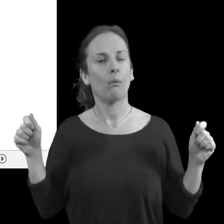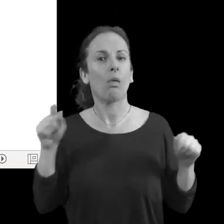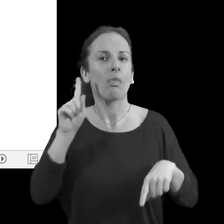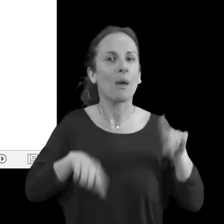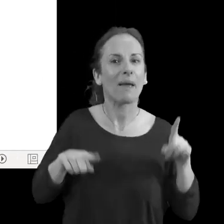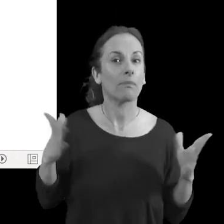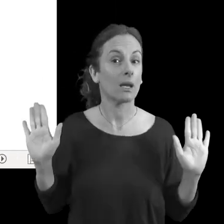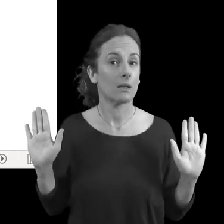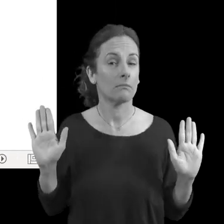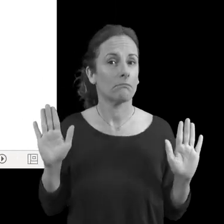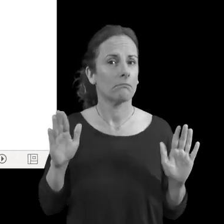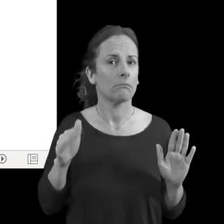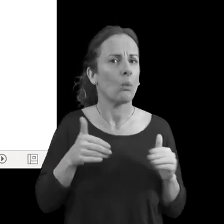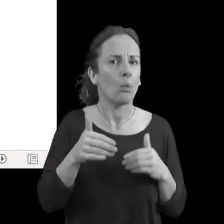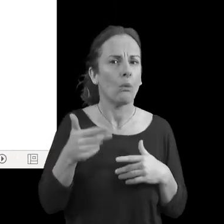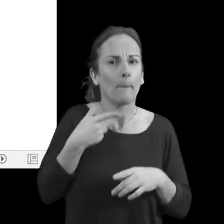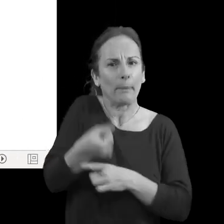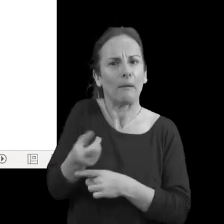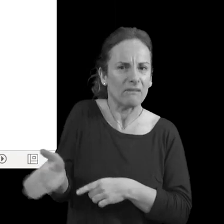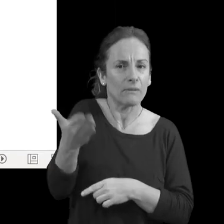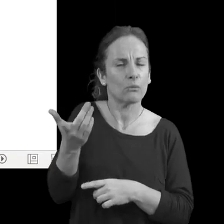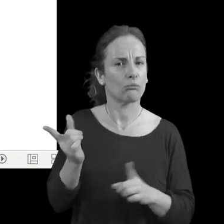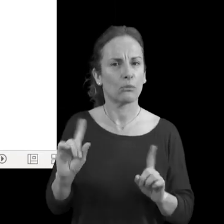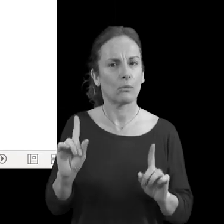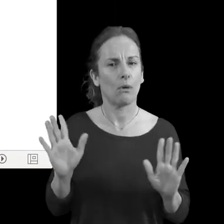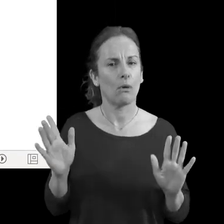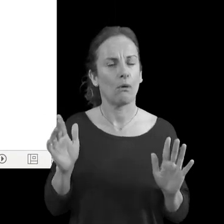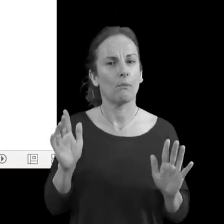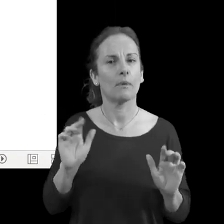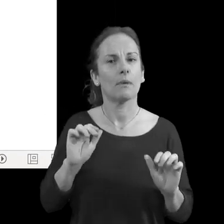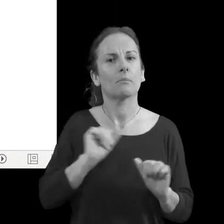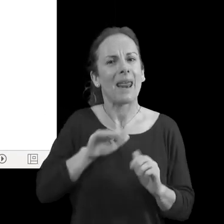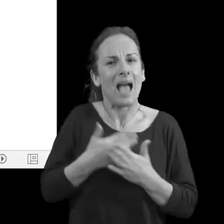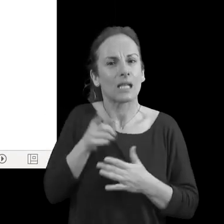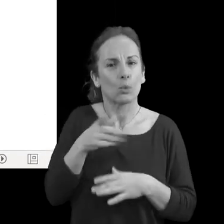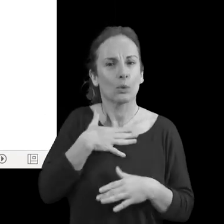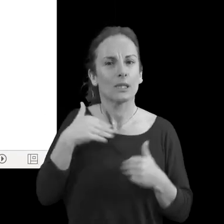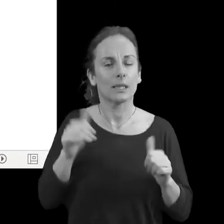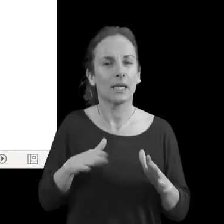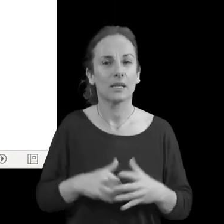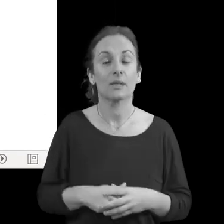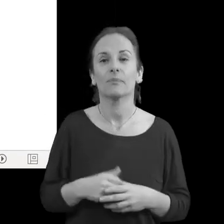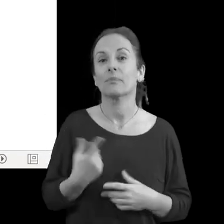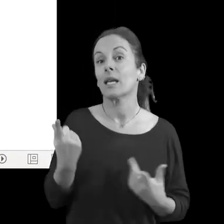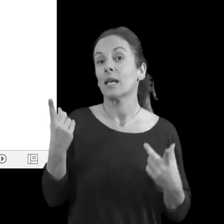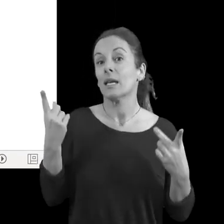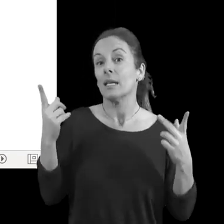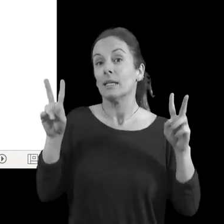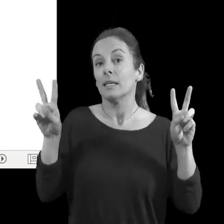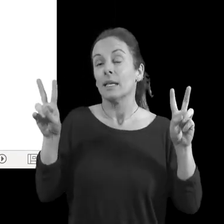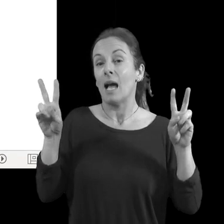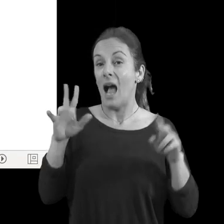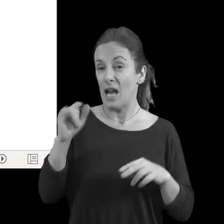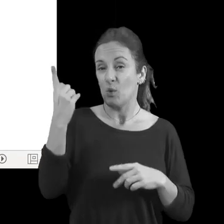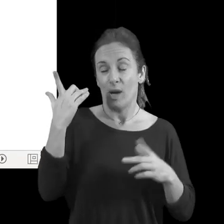quiera, ¿no? Fijaos que hay un texto de los activistas de la Radical Gay de los 90 que me gusta especialmente sobre esto, que habla de visibilidad en términos de